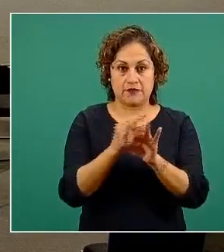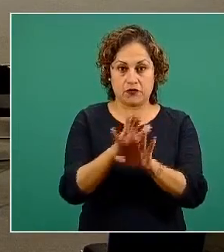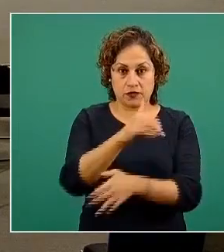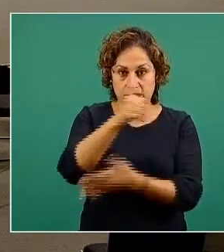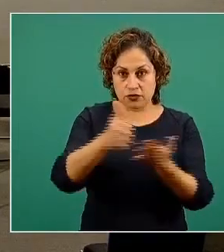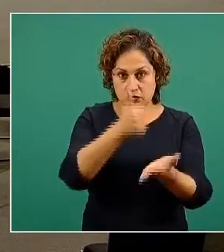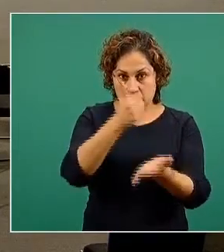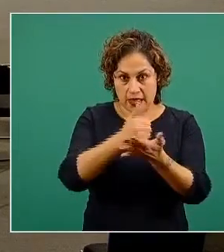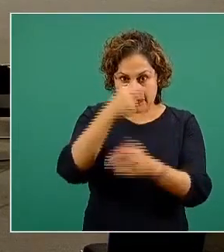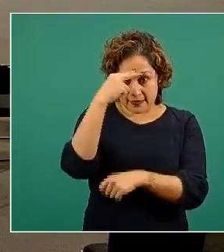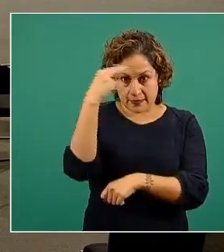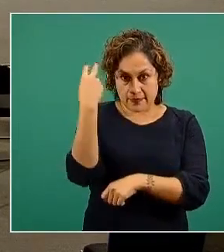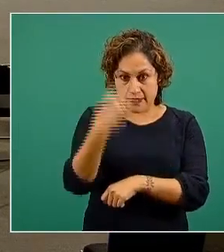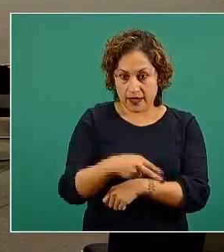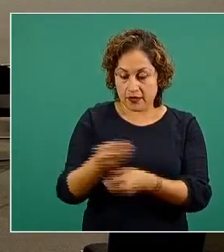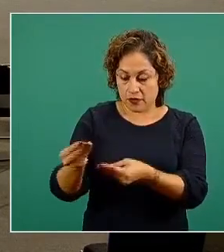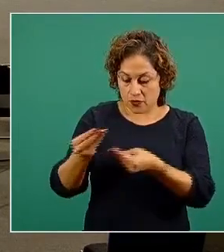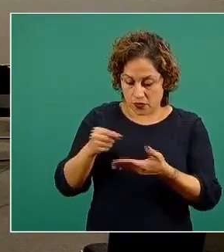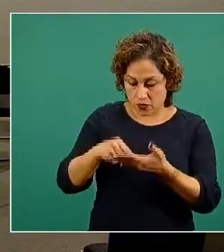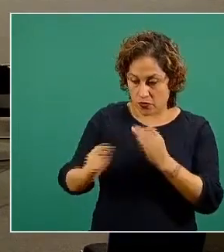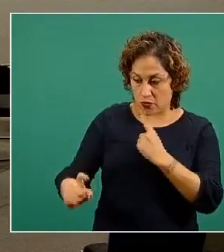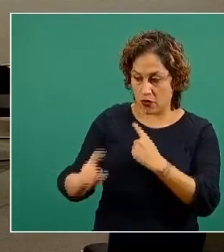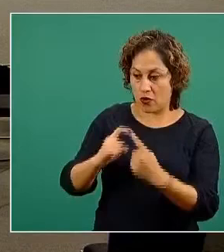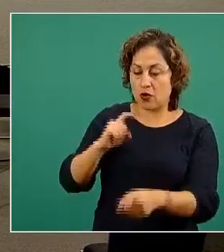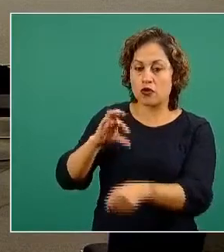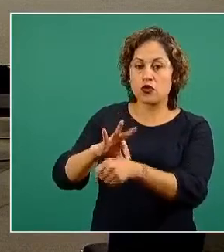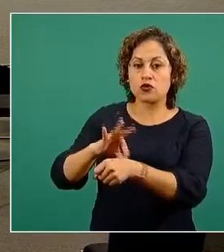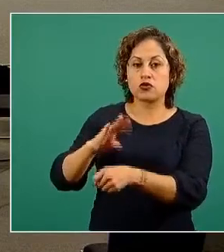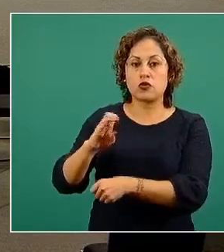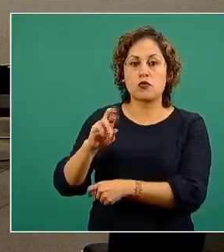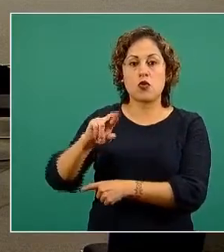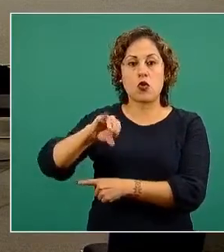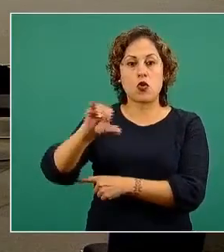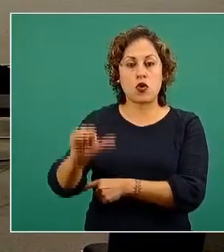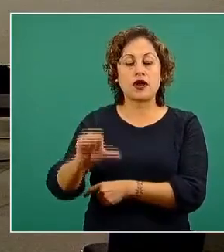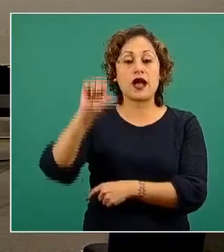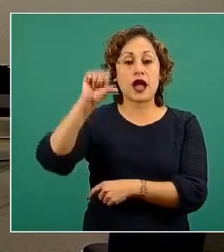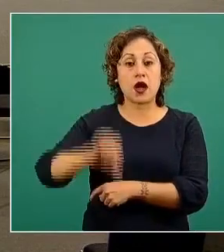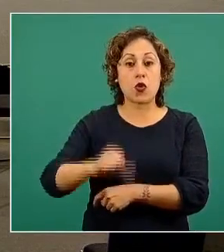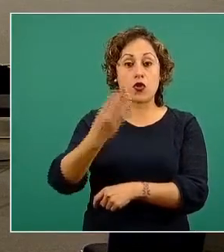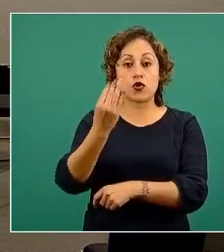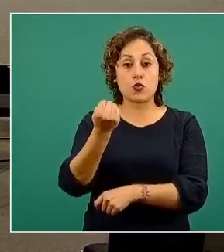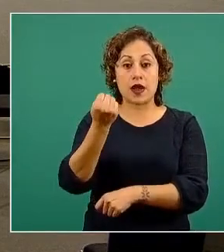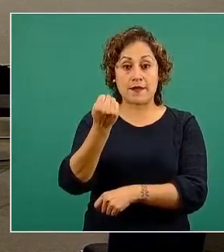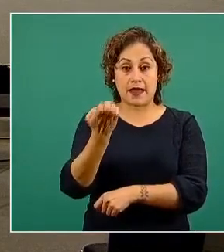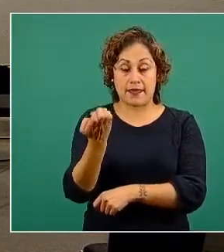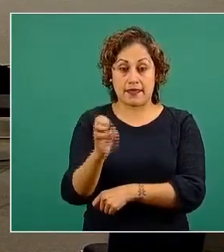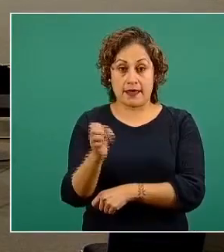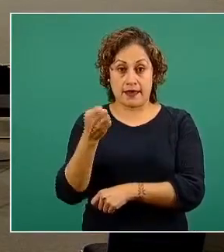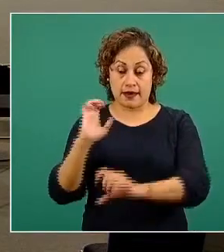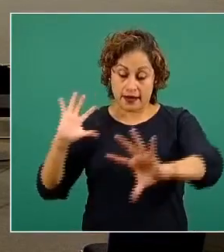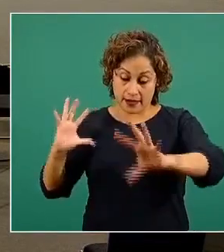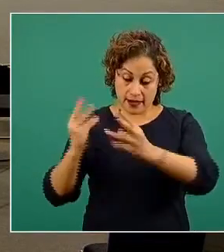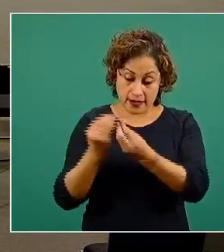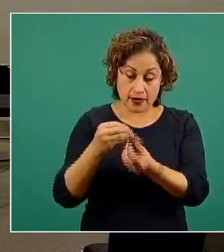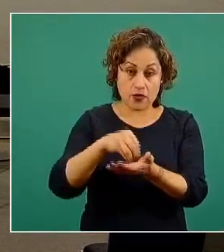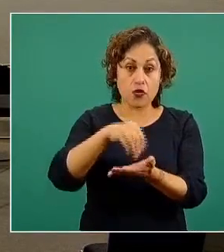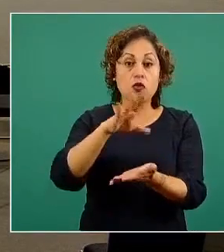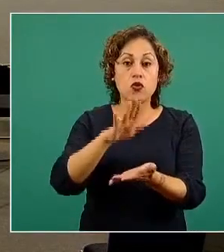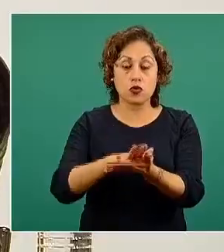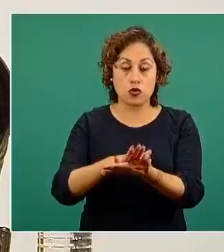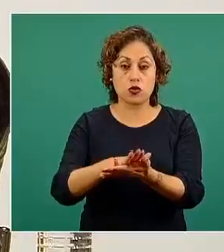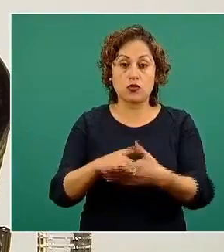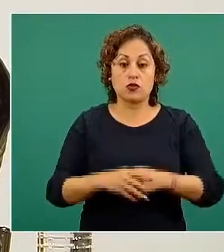México, porque además me lo acaba de mandar el doctor Borja, de lo observado al día de hoy, 9 de enero, para nada más poner el